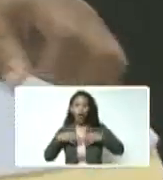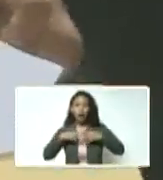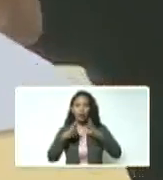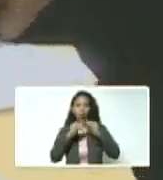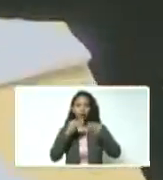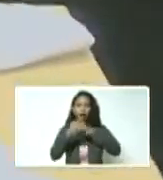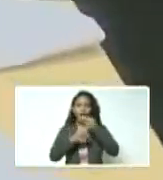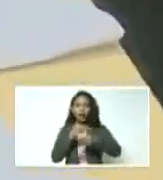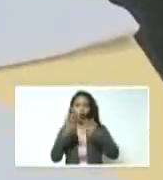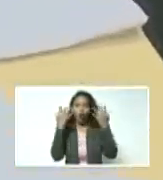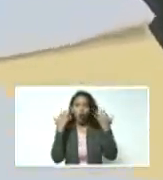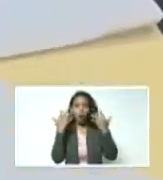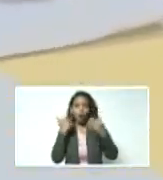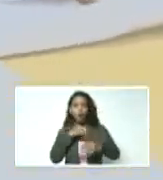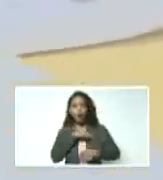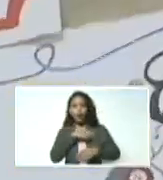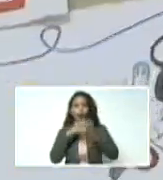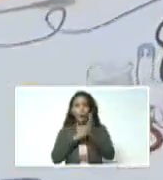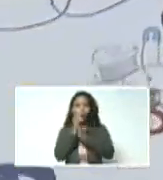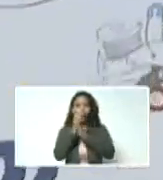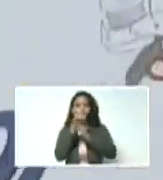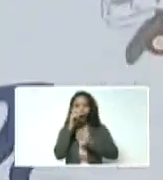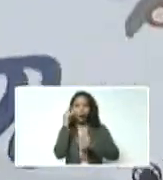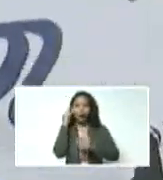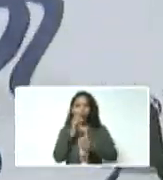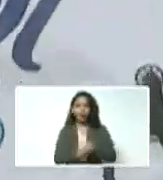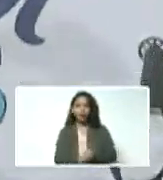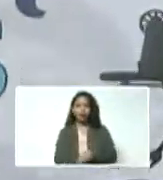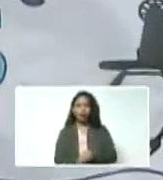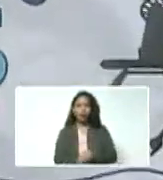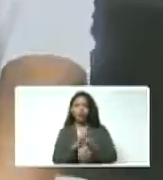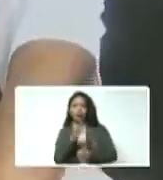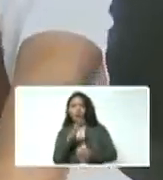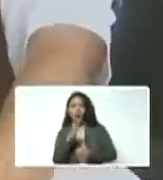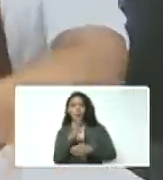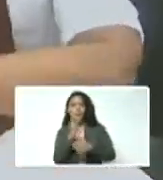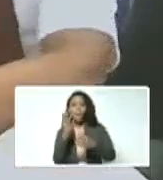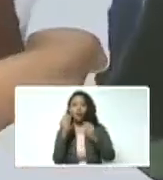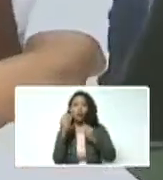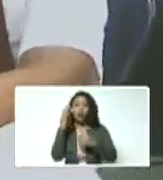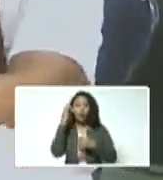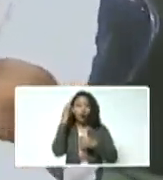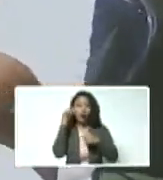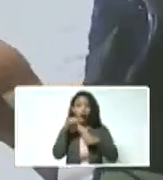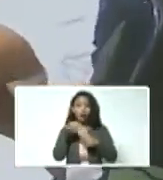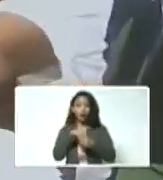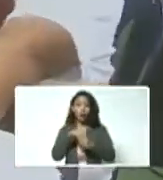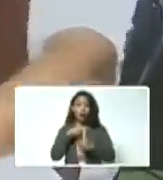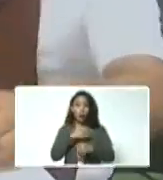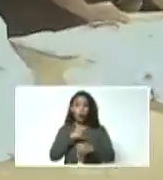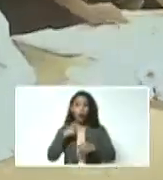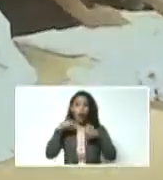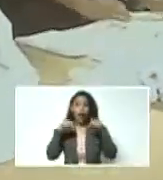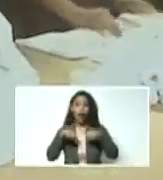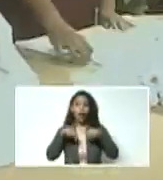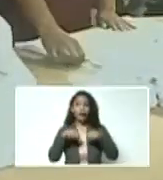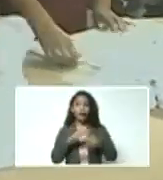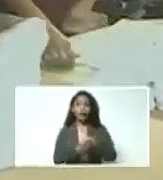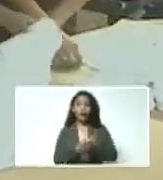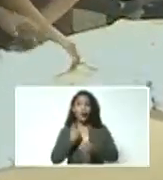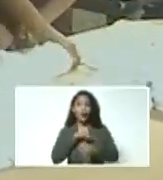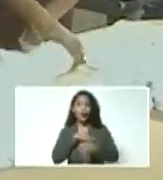haciendo nuestras emprendedoras y emprendedores. Casi la mayoría son mujeres, pero yo quisiera que aquí que